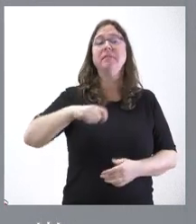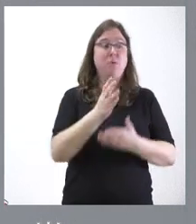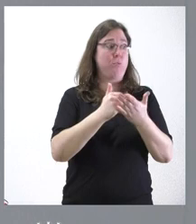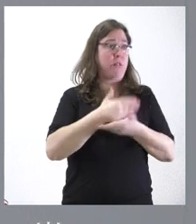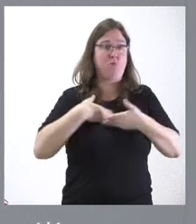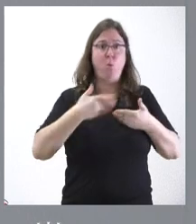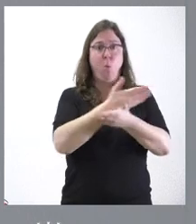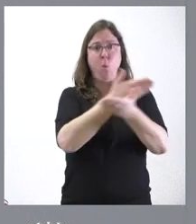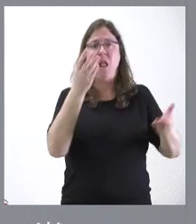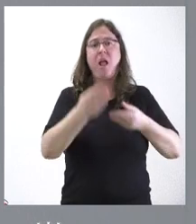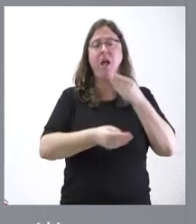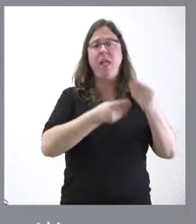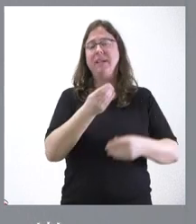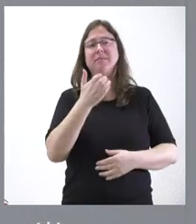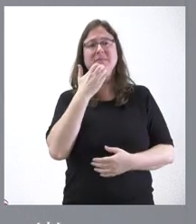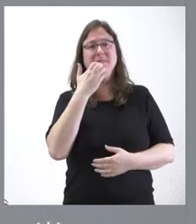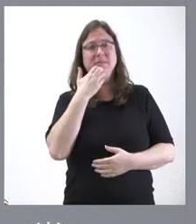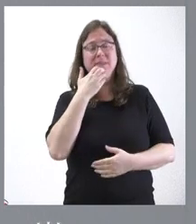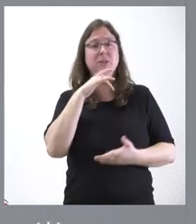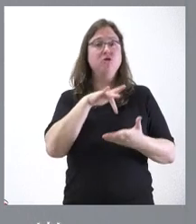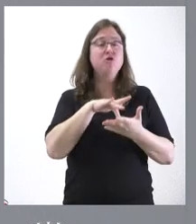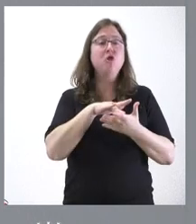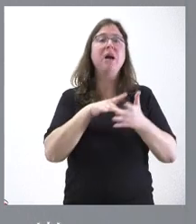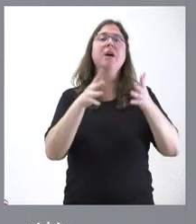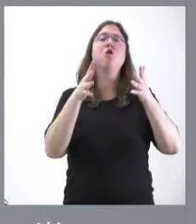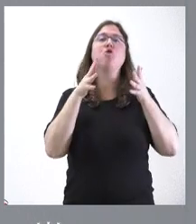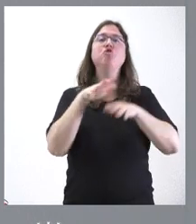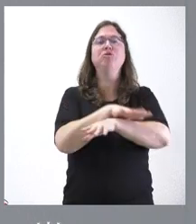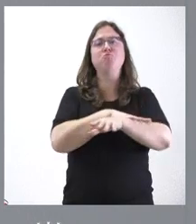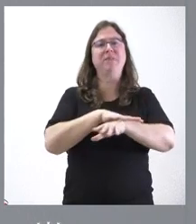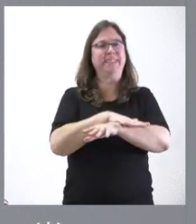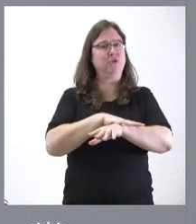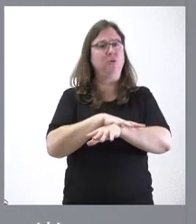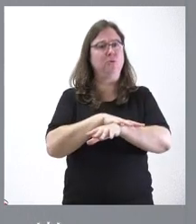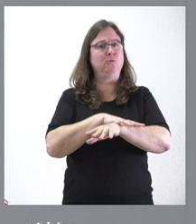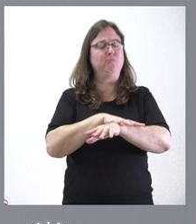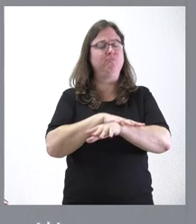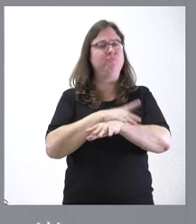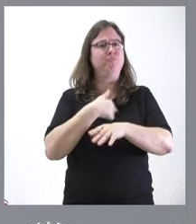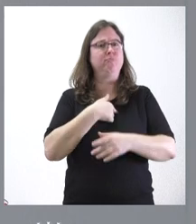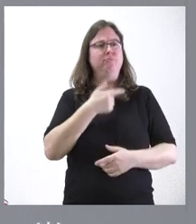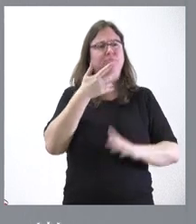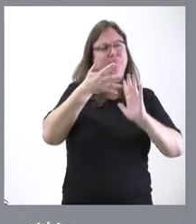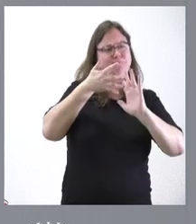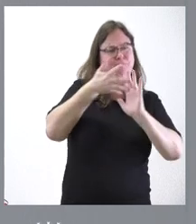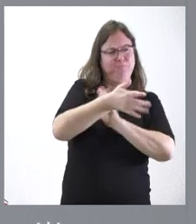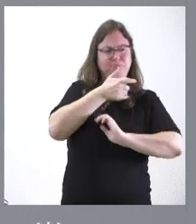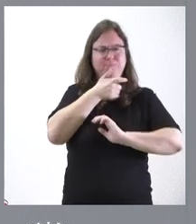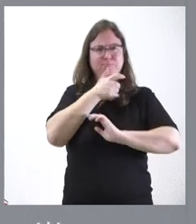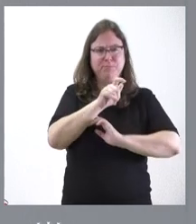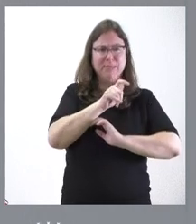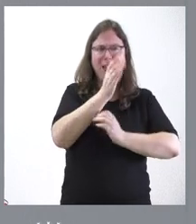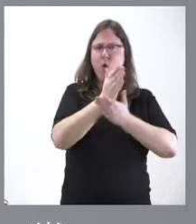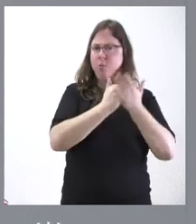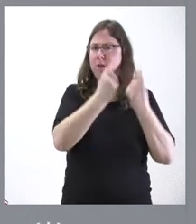Autónoma si desde la mesa del Consejo de ministros se verten definiciones o calificativos sobre determinas comunidades